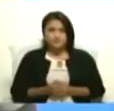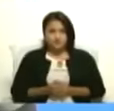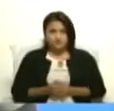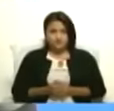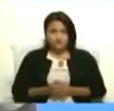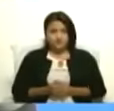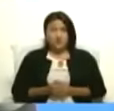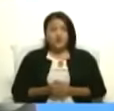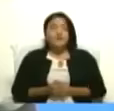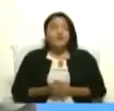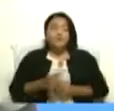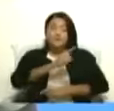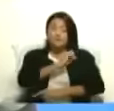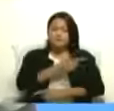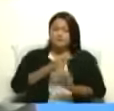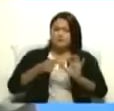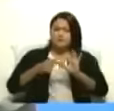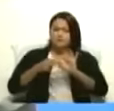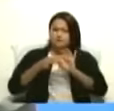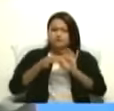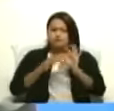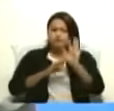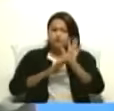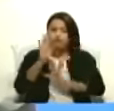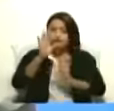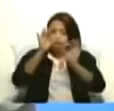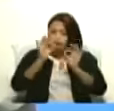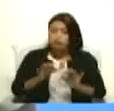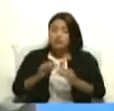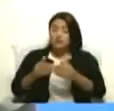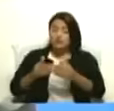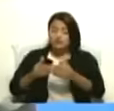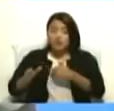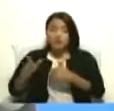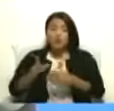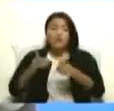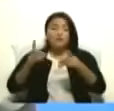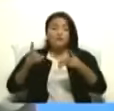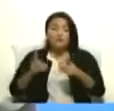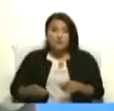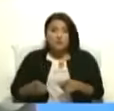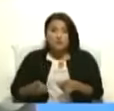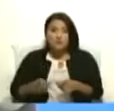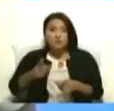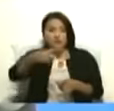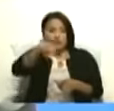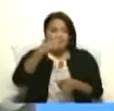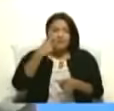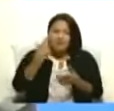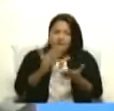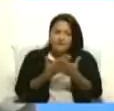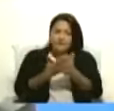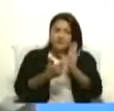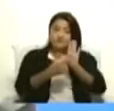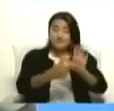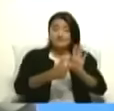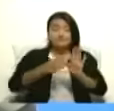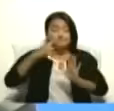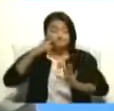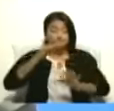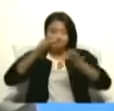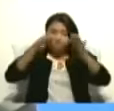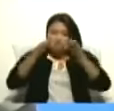mucho más fortalecidos y las acciones que se emprenderán en las próximas horas les harán notar ustedes cuán de fuerte